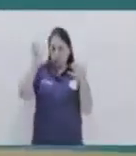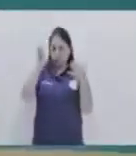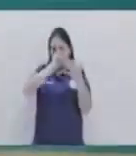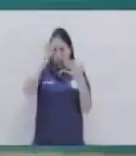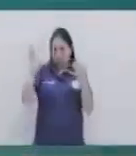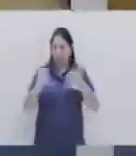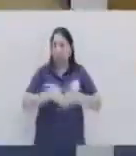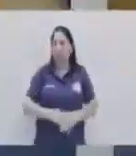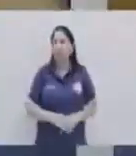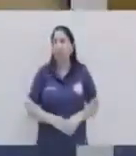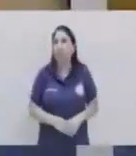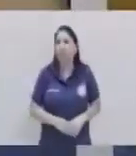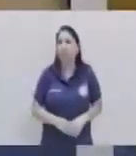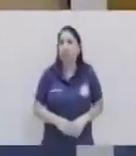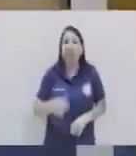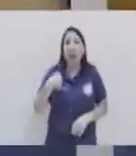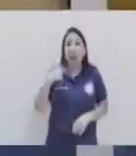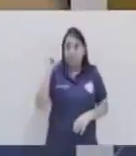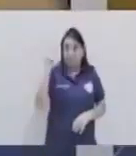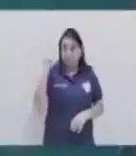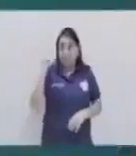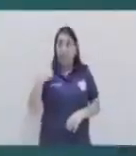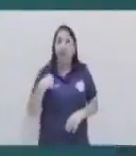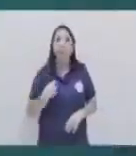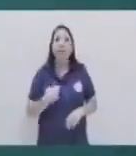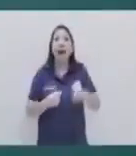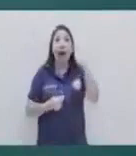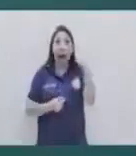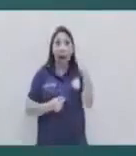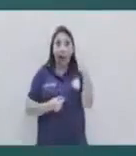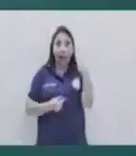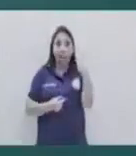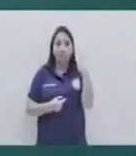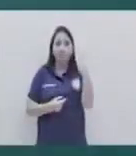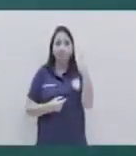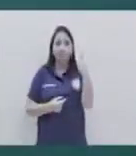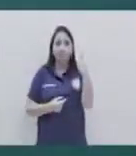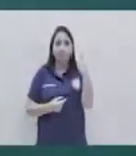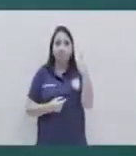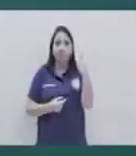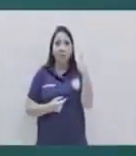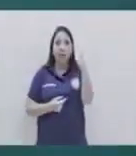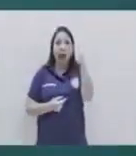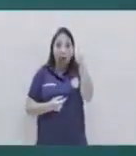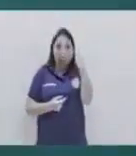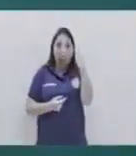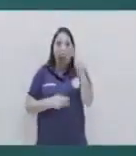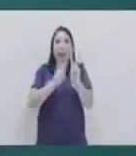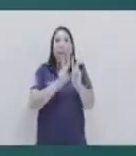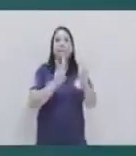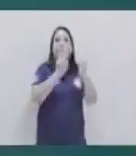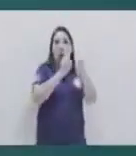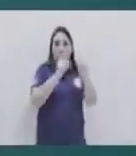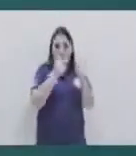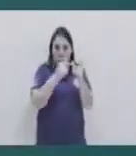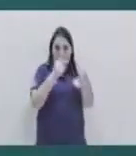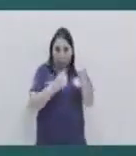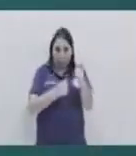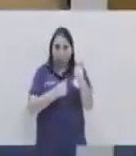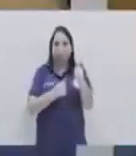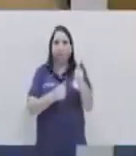trinomio. Vamos a decir entonces que el primer elemento sería a, que va a ser el primer valor que vamos a